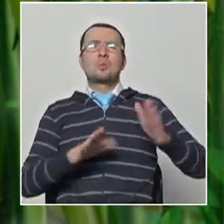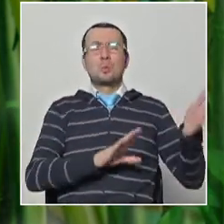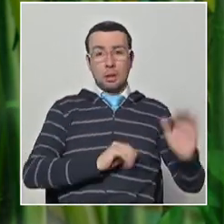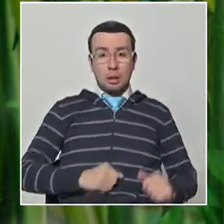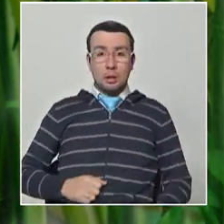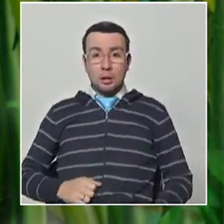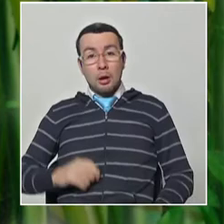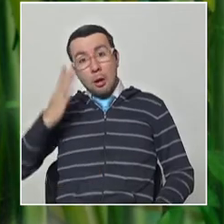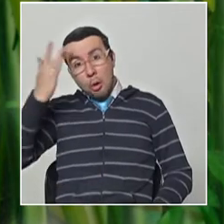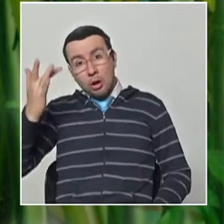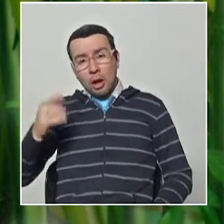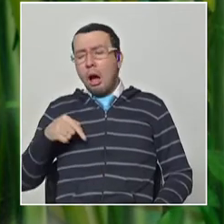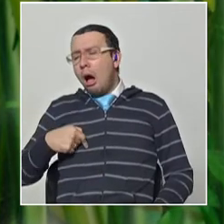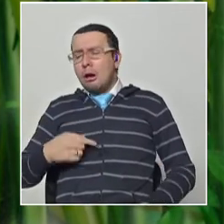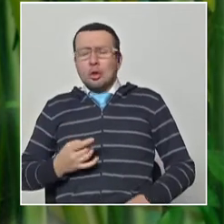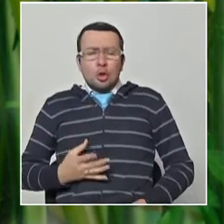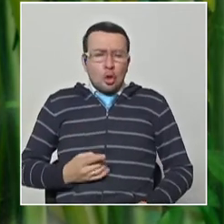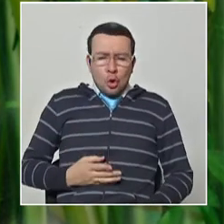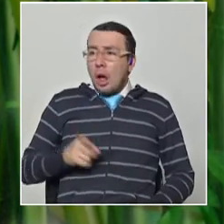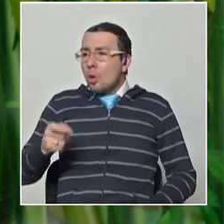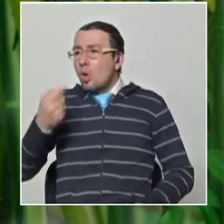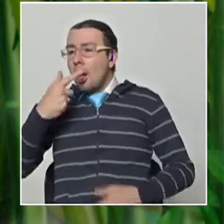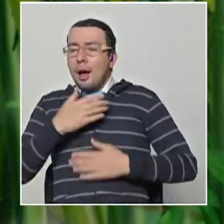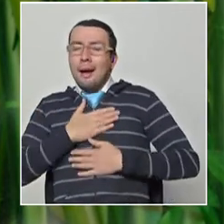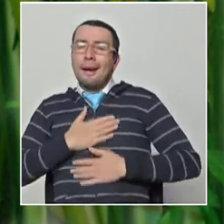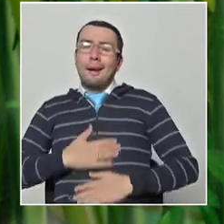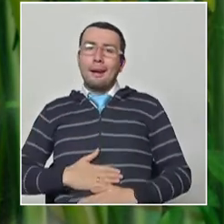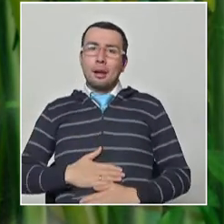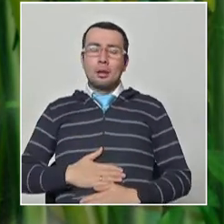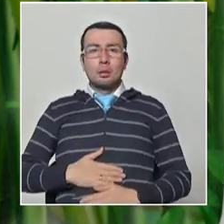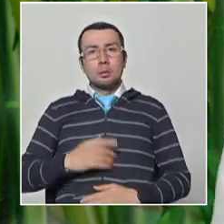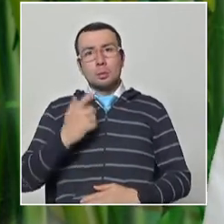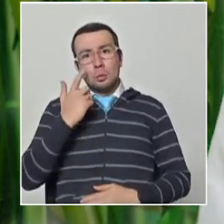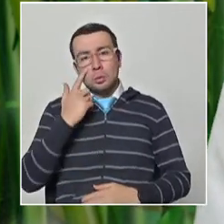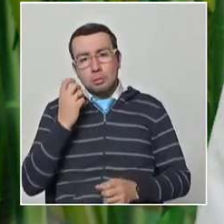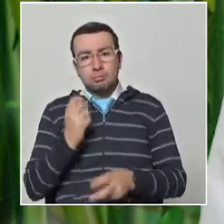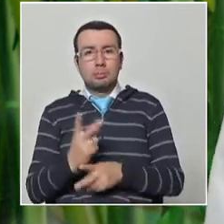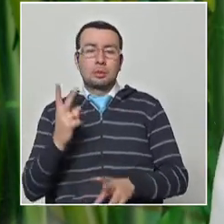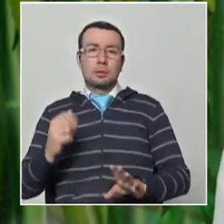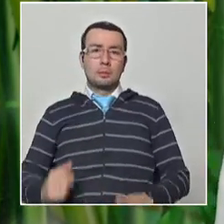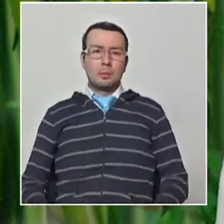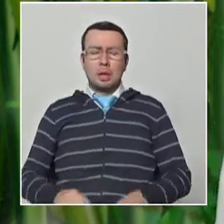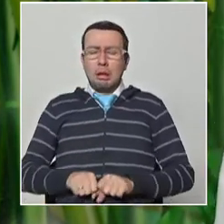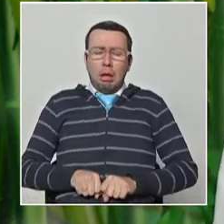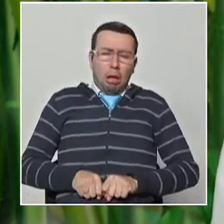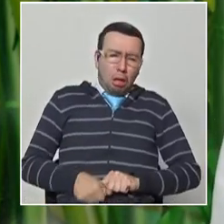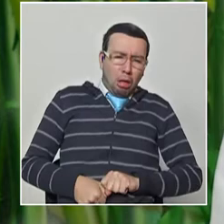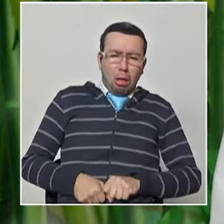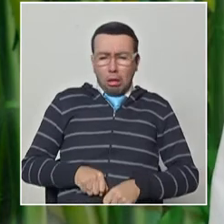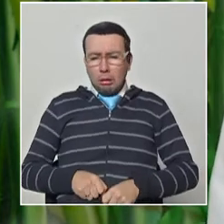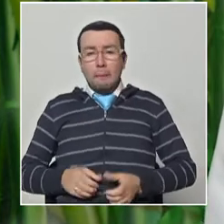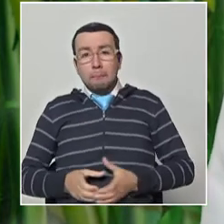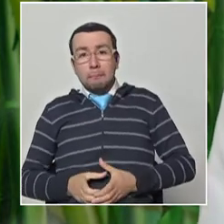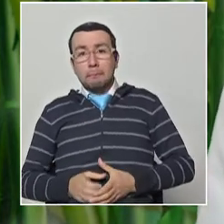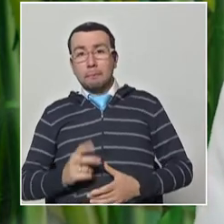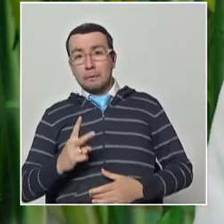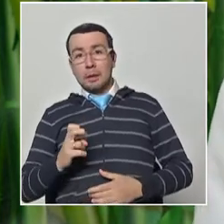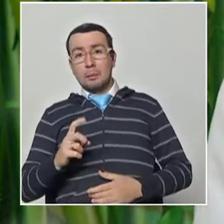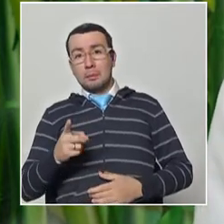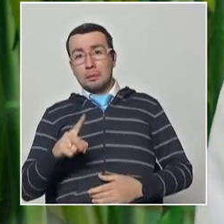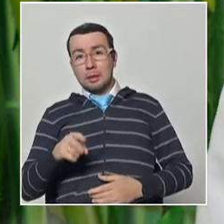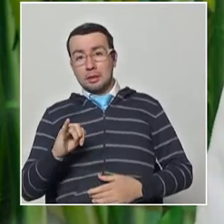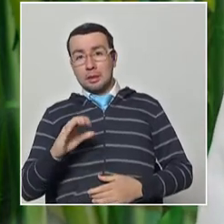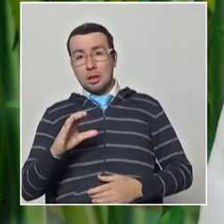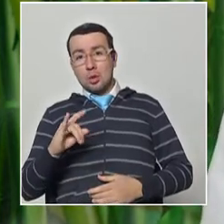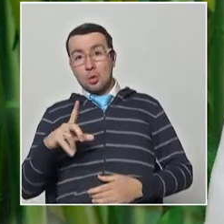para el dolor abdominal no podemos caer en eso un cólico de la vesícula y resulta que hoy que se le